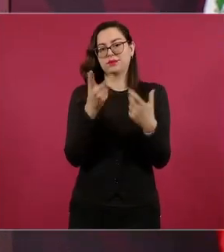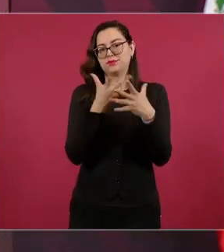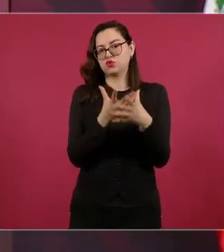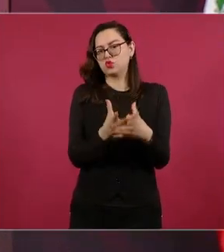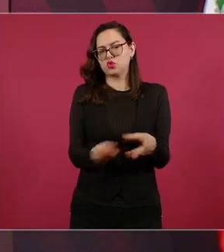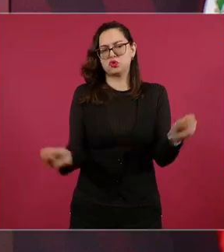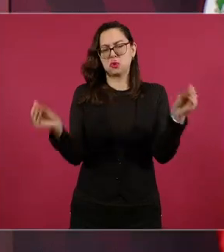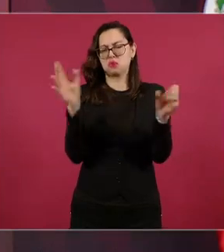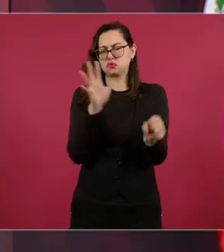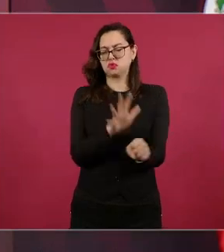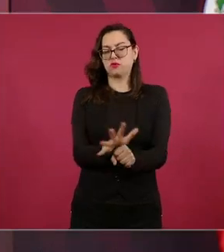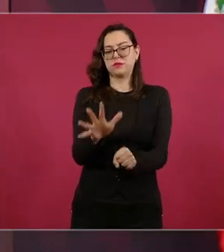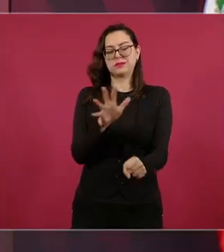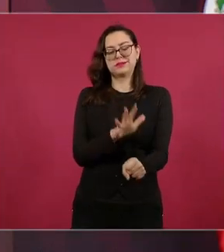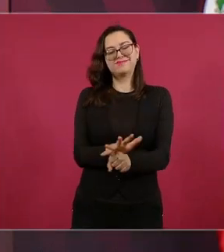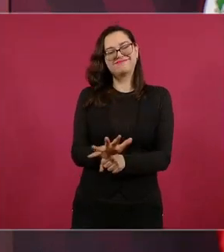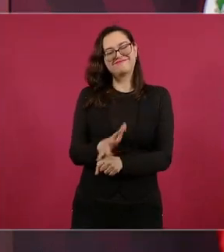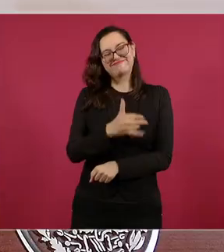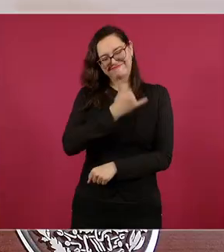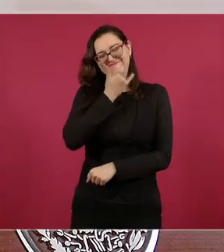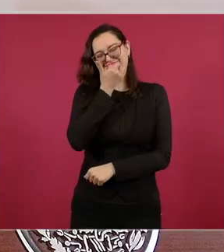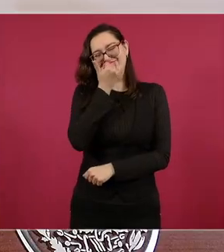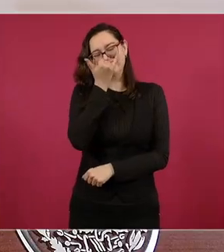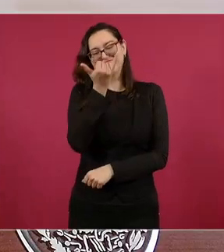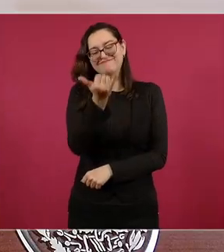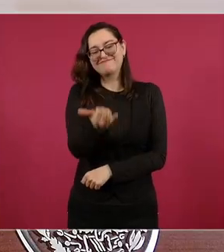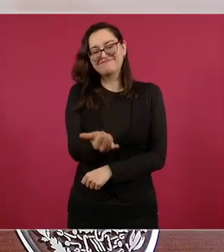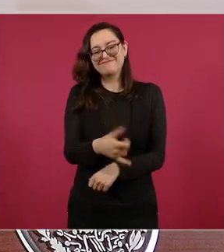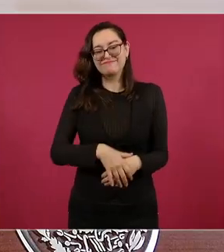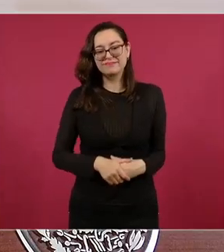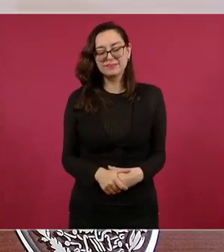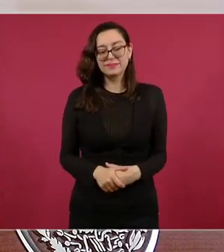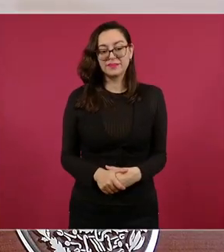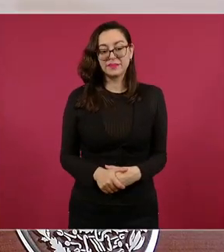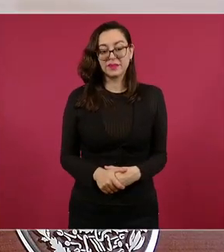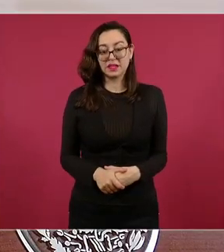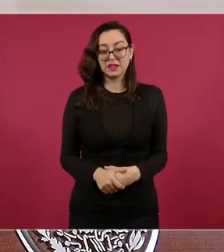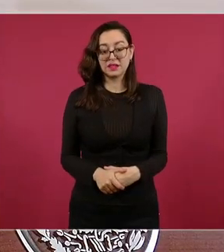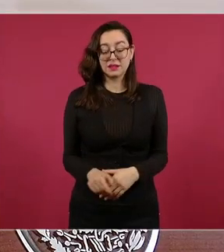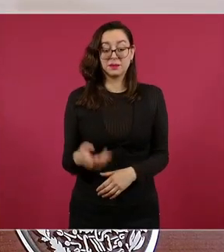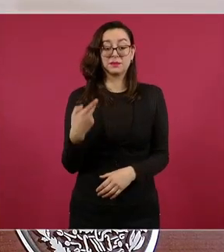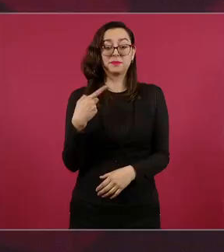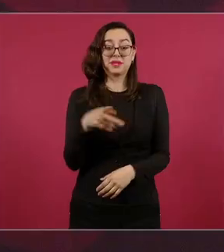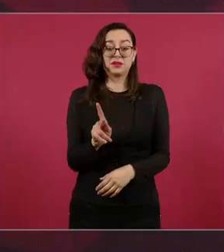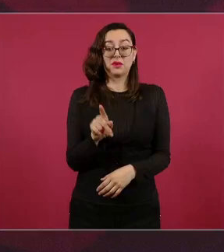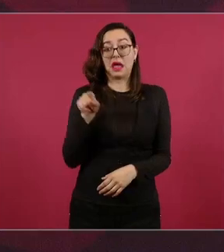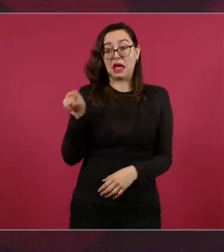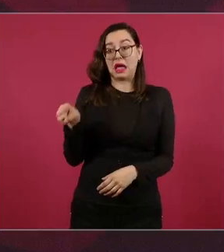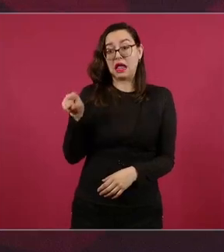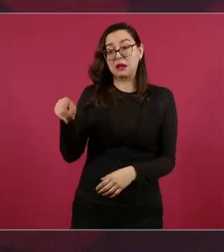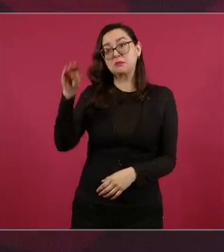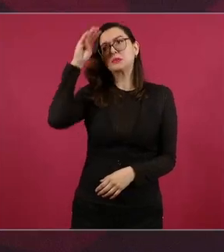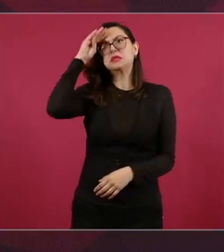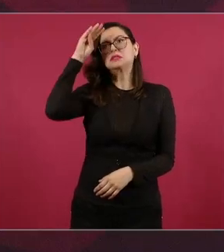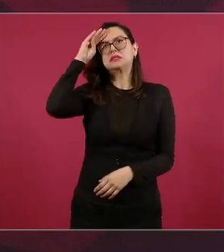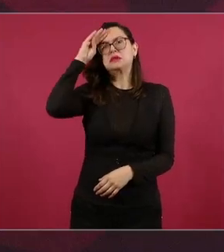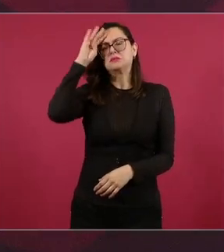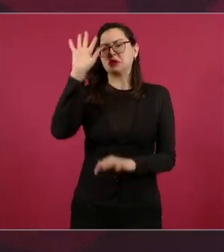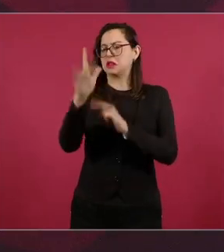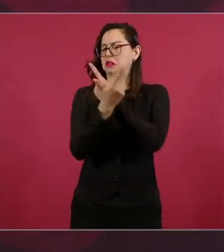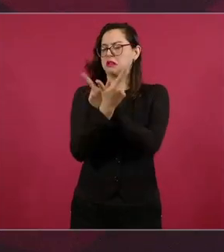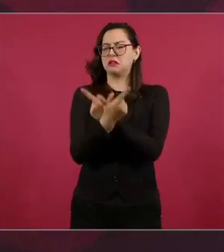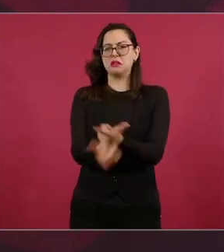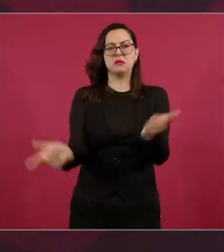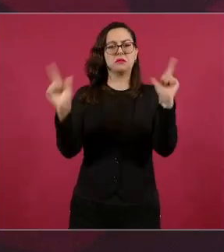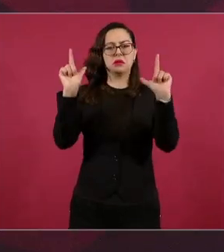problemas nacionales. Decía con la pura libertad se